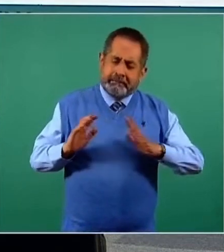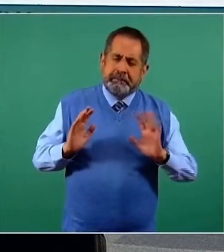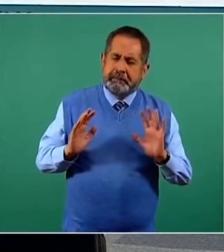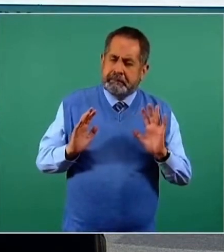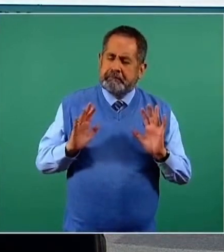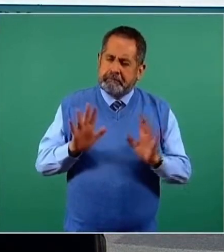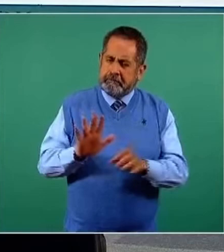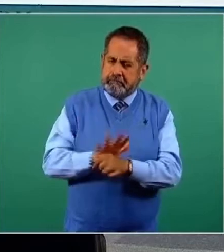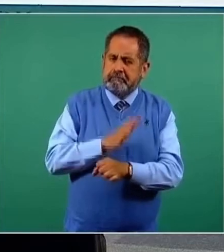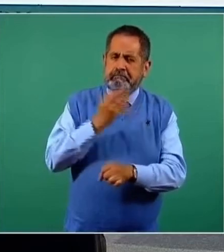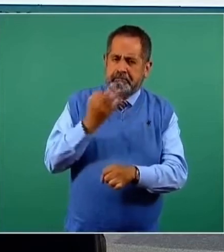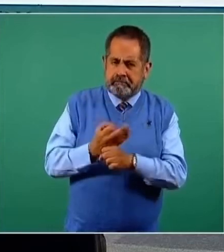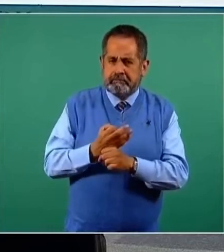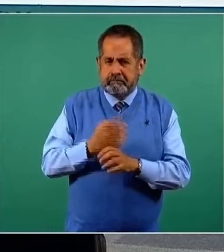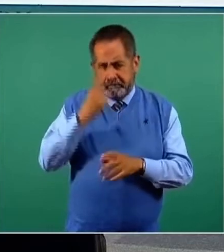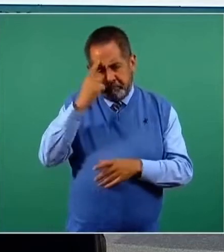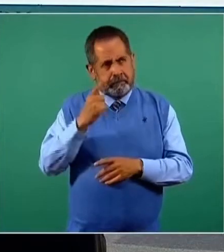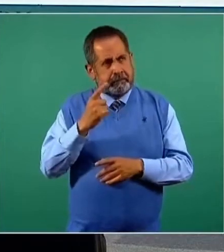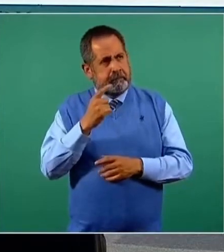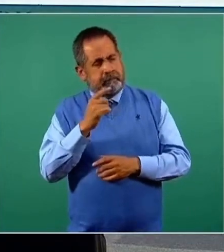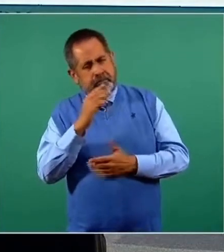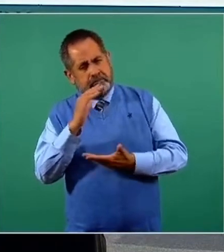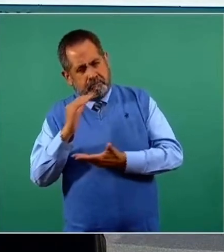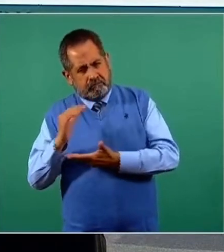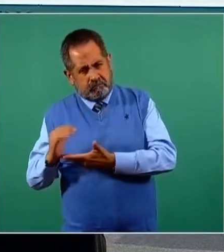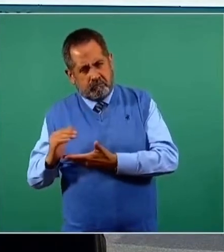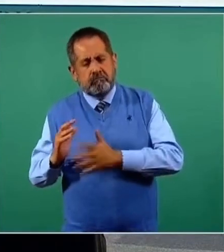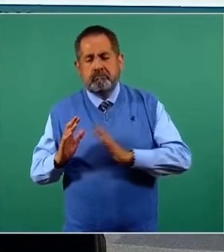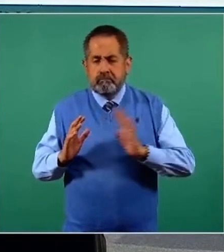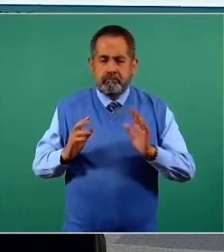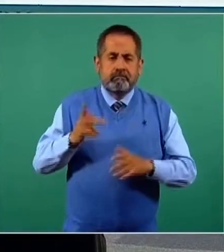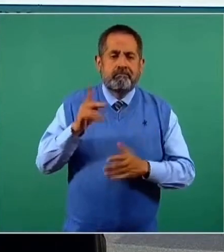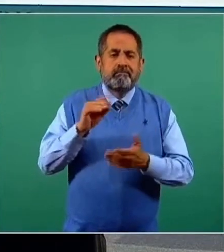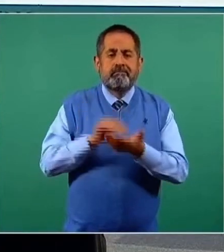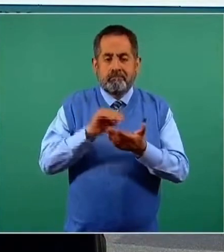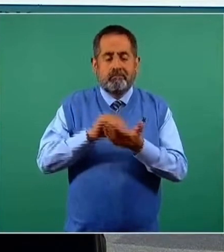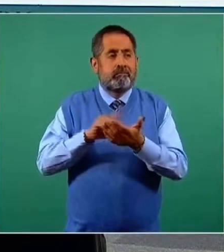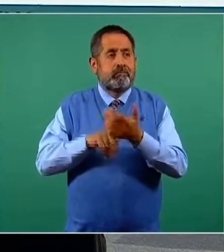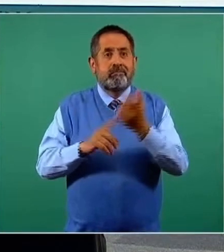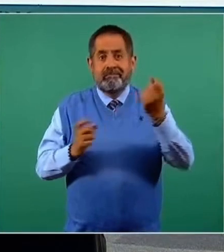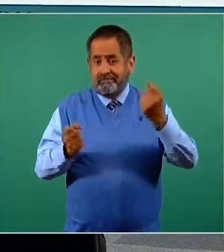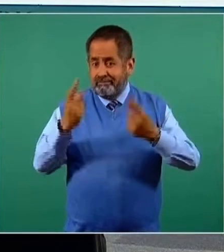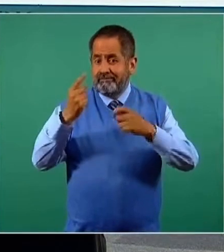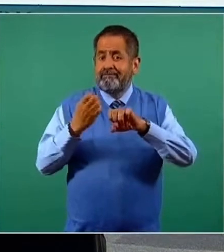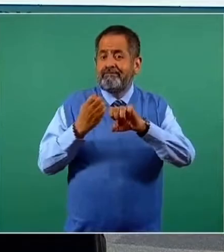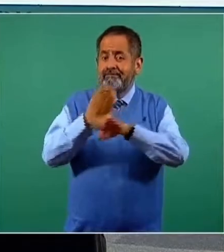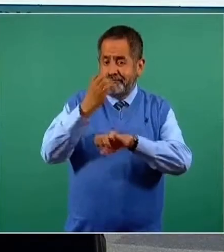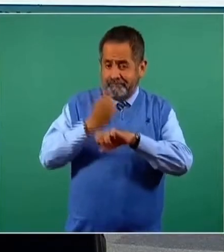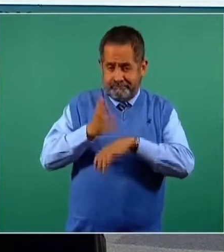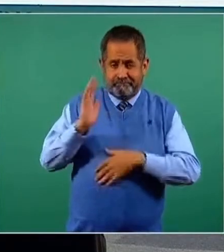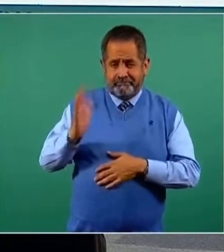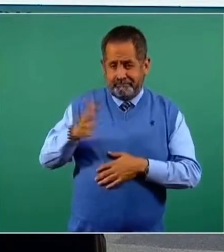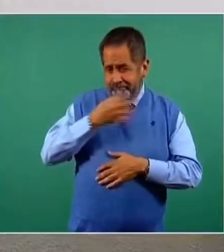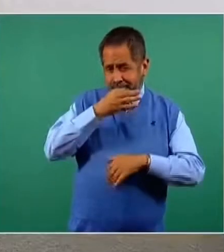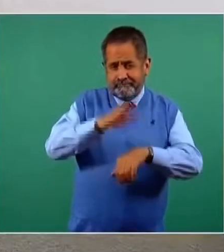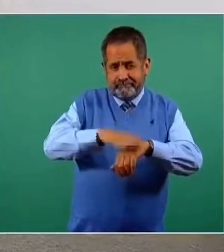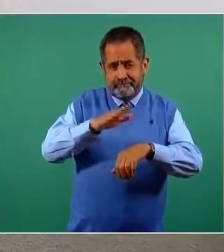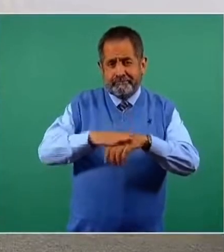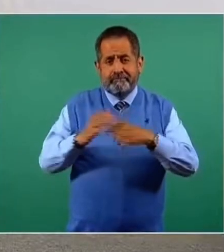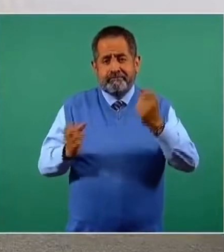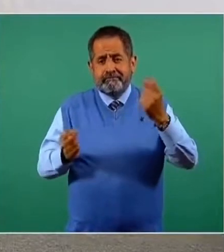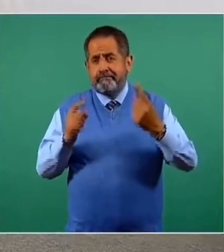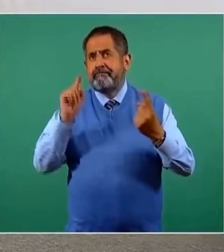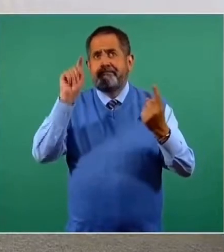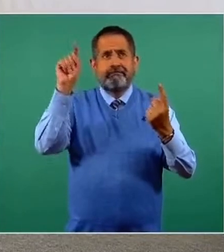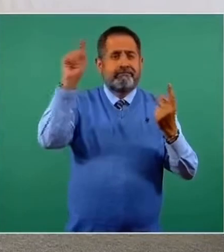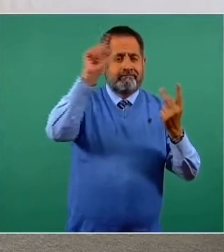descendente tiende a jalar la curva todavía hacia abajo, tenemos sí algunas entidades, y las hemos estado también mencionando